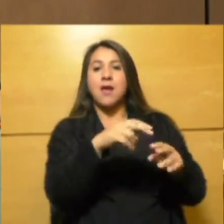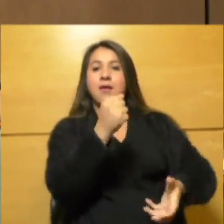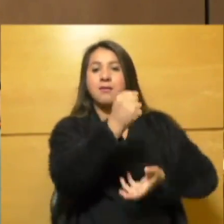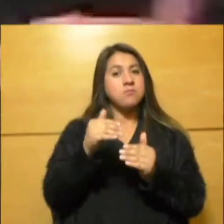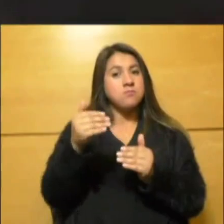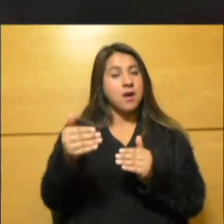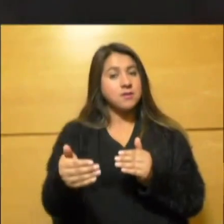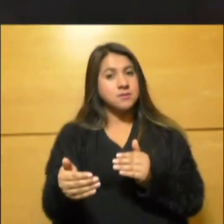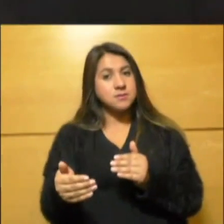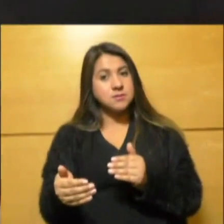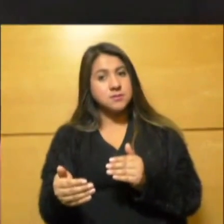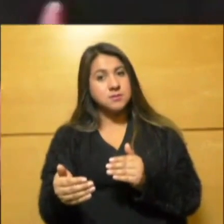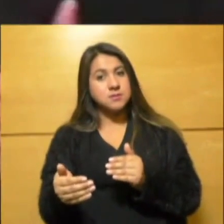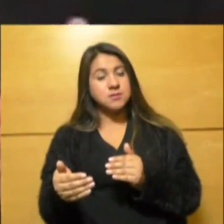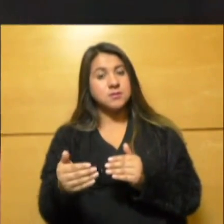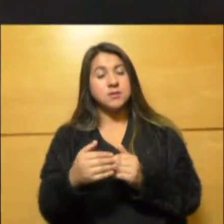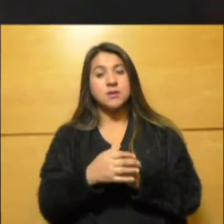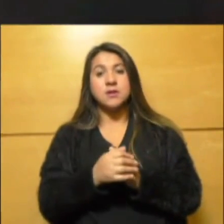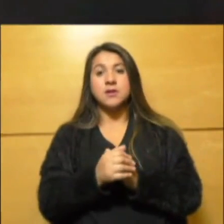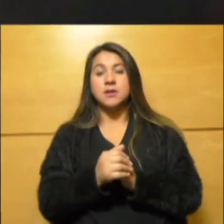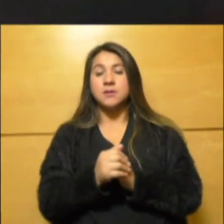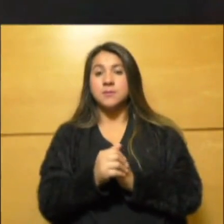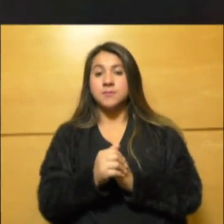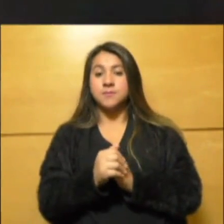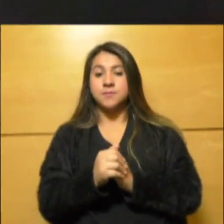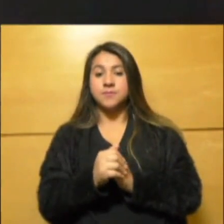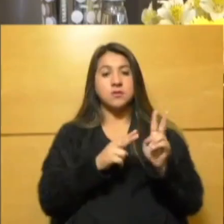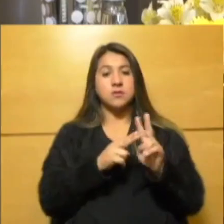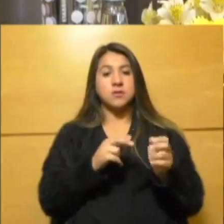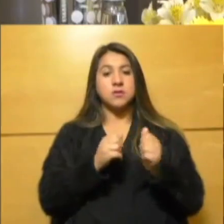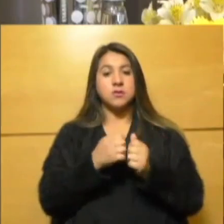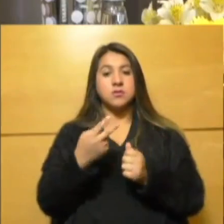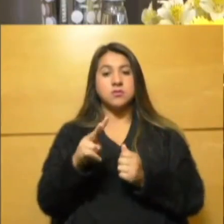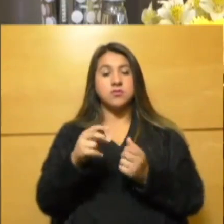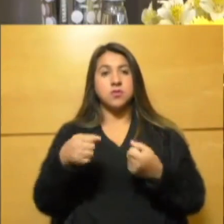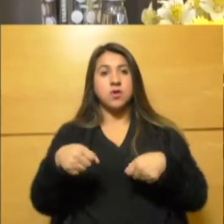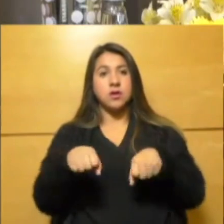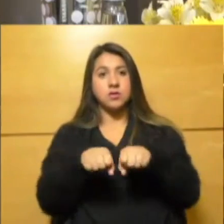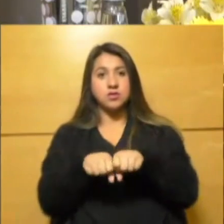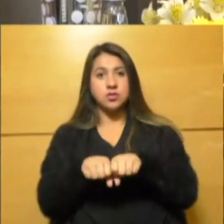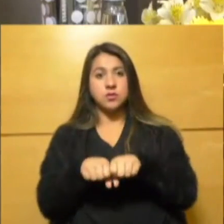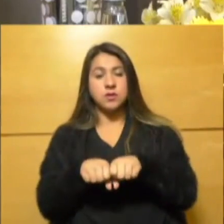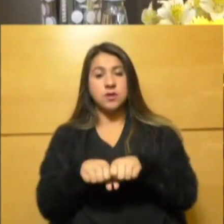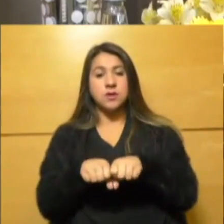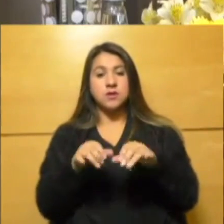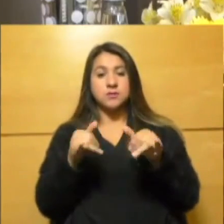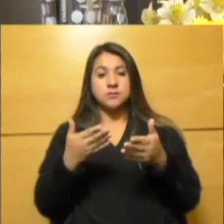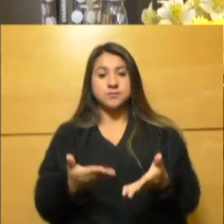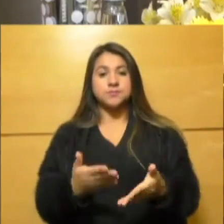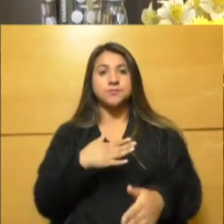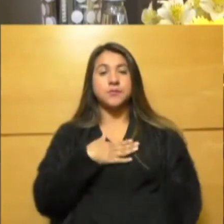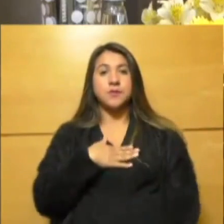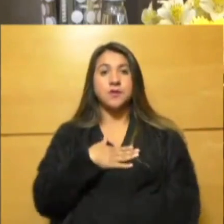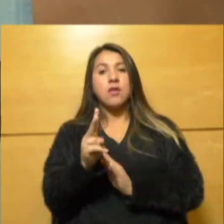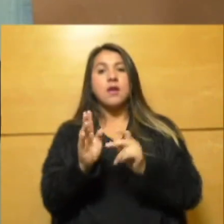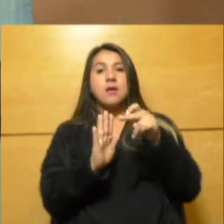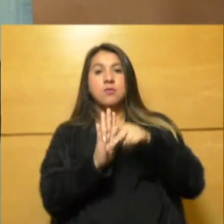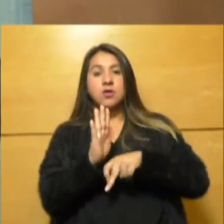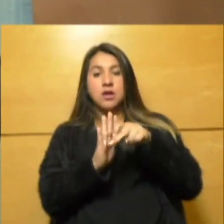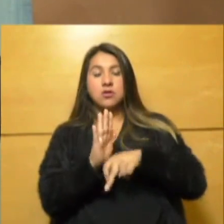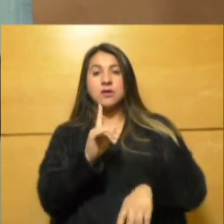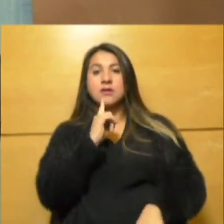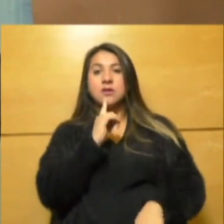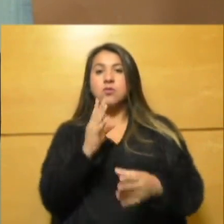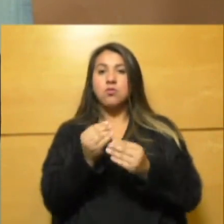el senador del PPD, Felipe Arboe, y la directora de Icare, Karen Tal. El secretario de Estado abordó la agenda